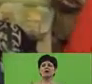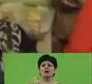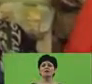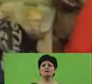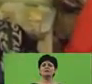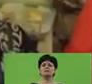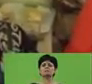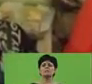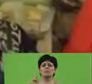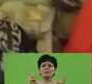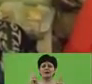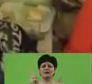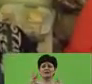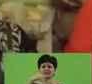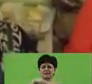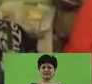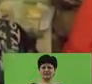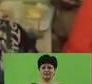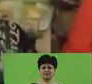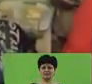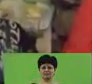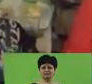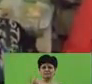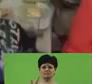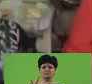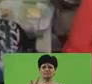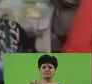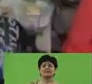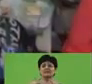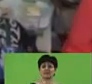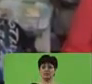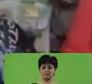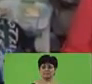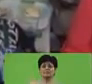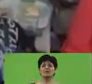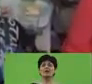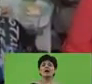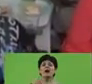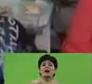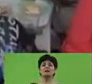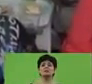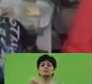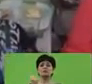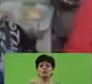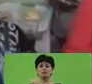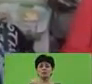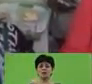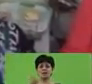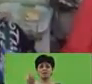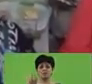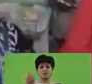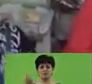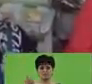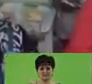Trabajo actualmente como maestra integradora, trabajo en las, estoy siempre en la sede de la Escuela de Educación Especial también,